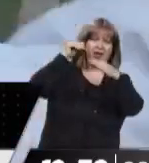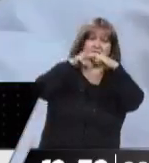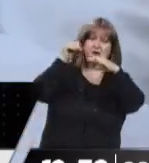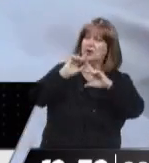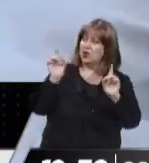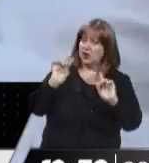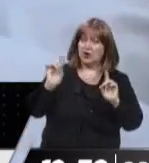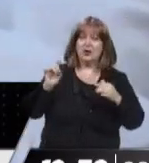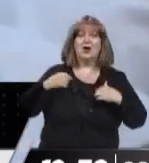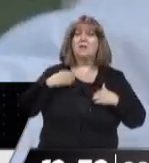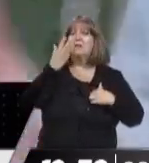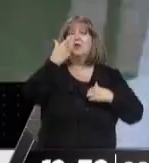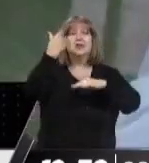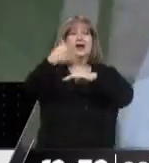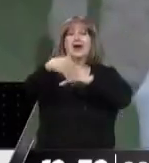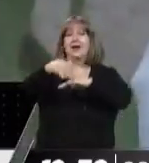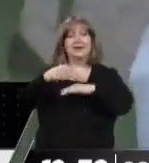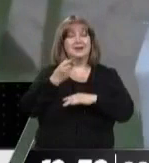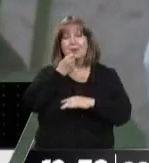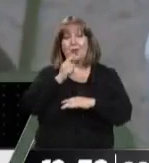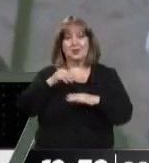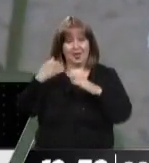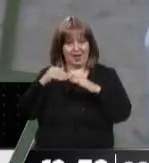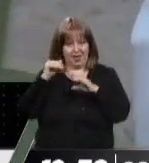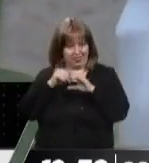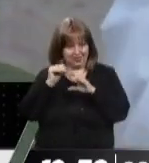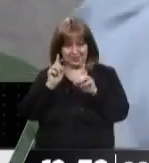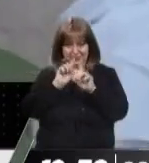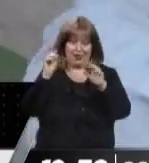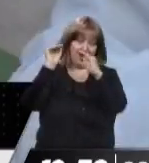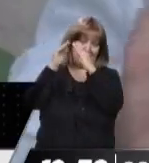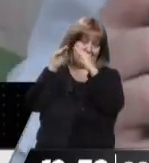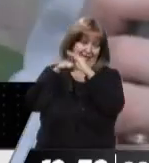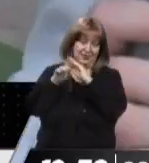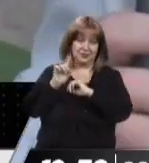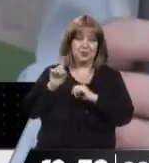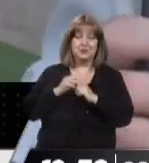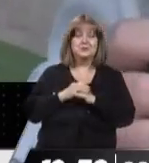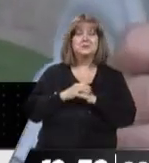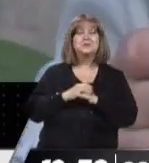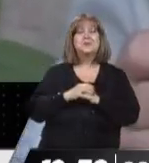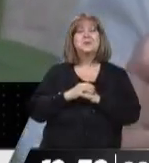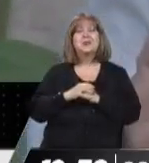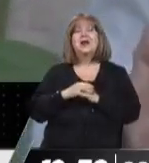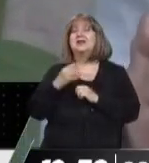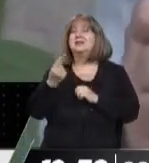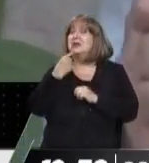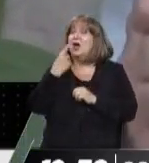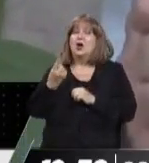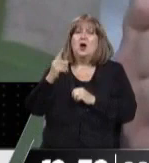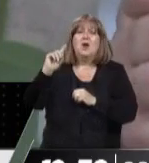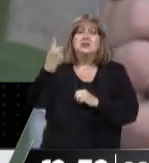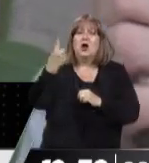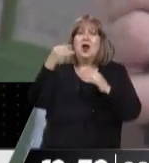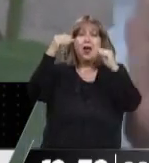callejera? Es muy callejera. ¿Cómo es que va? Bueno, este niño está tomando la teta, lo vamos a dejar en paz. ¿Cómo es que va sola